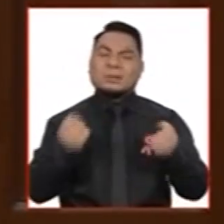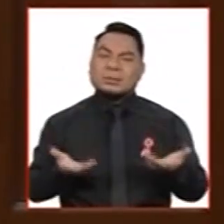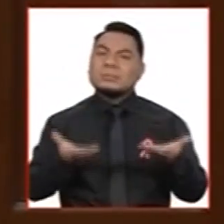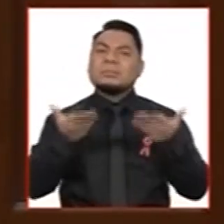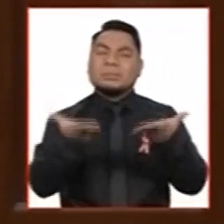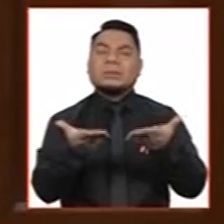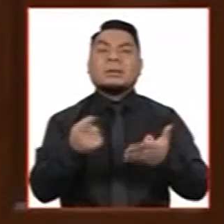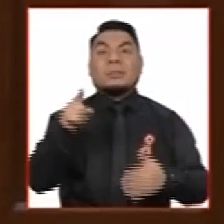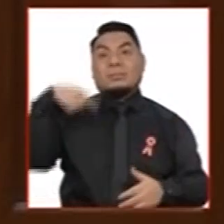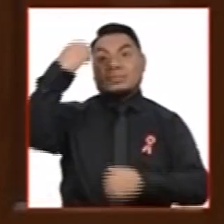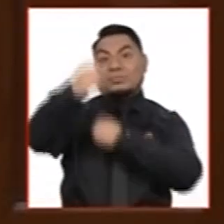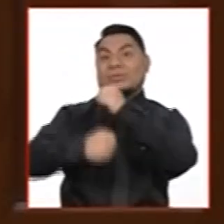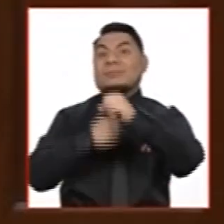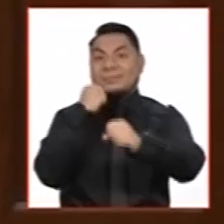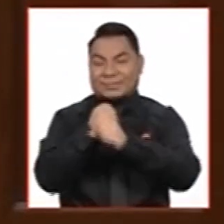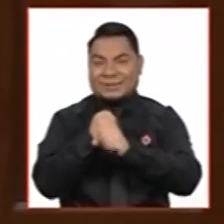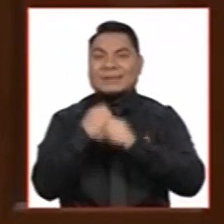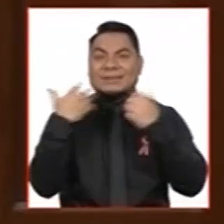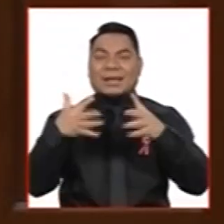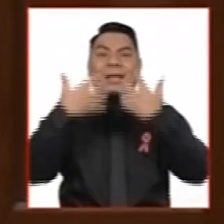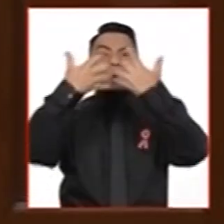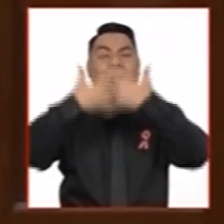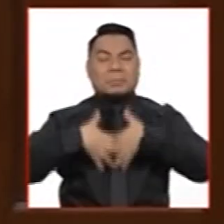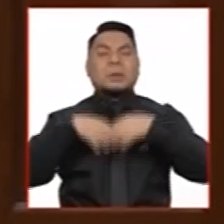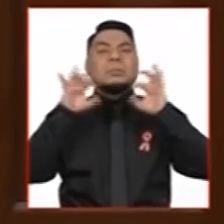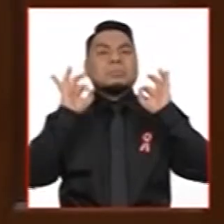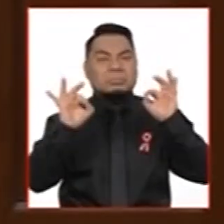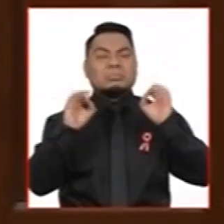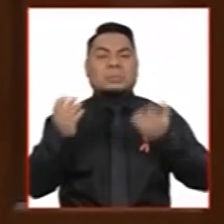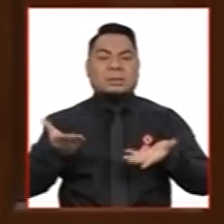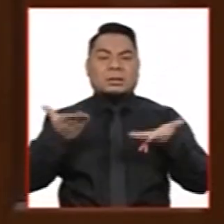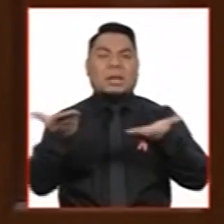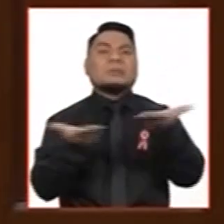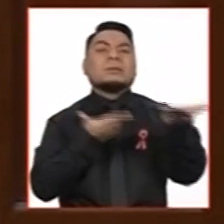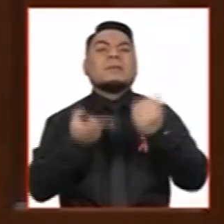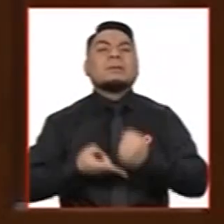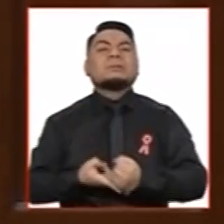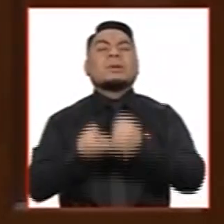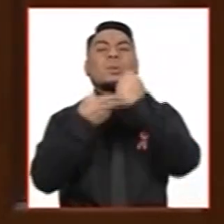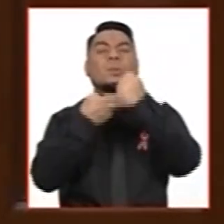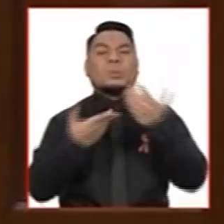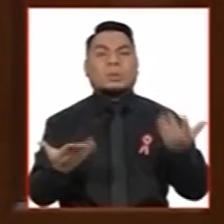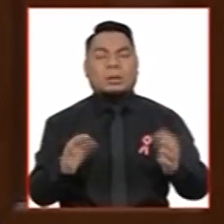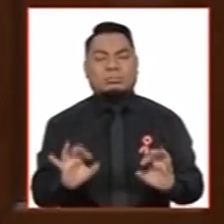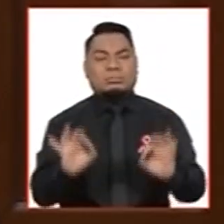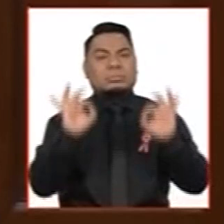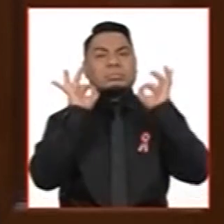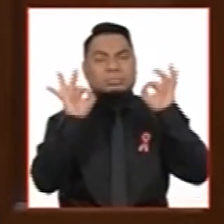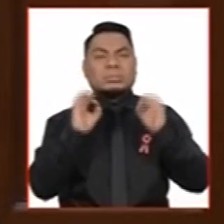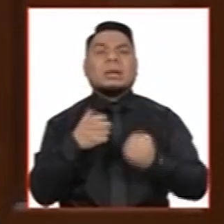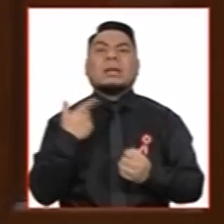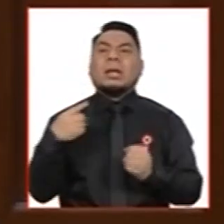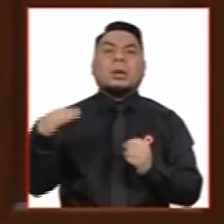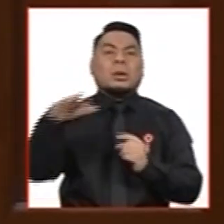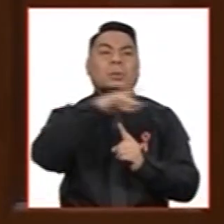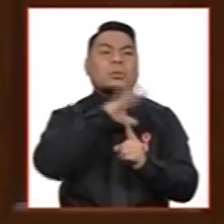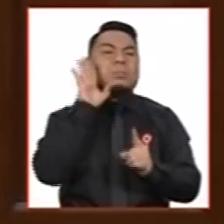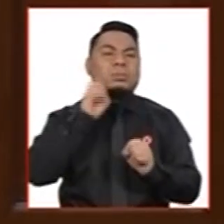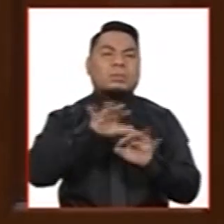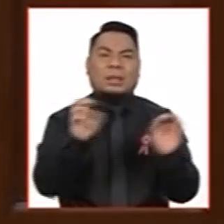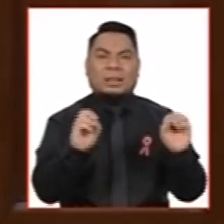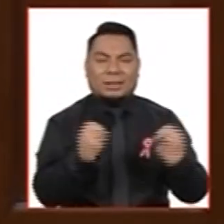el bicentenario con empresas que cumplan con entrega un servicio seguro eficiente y ecológico